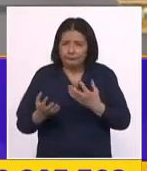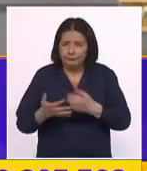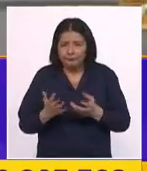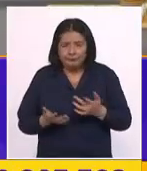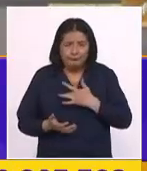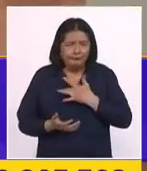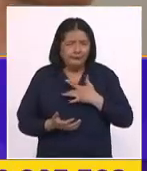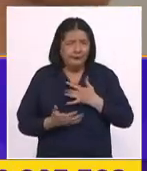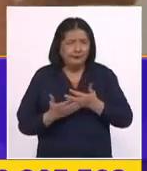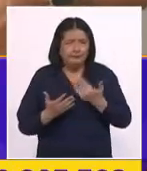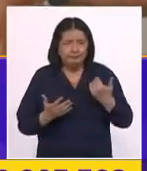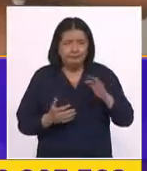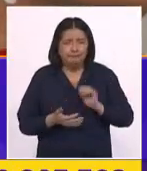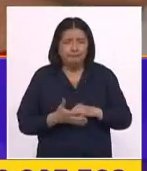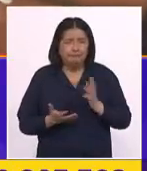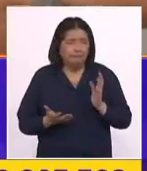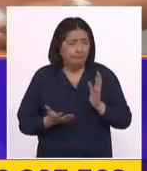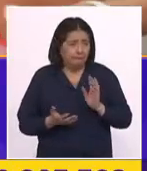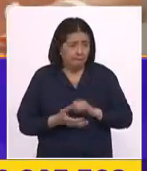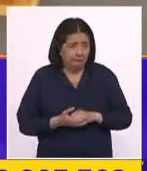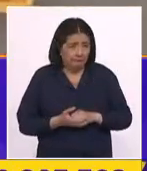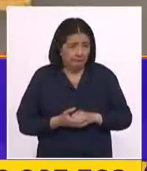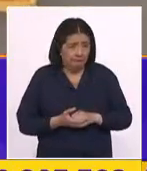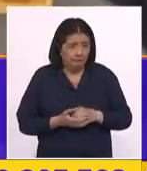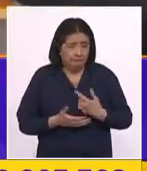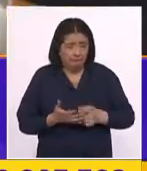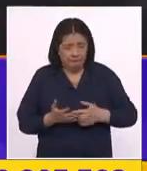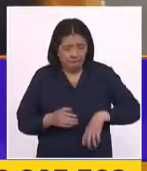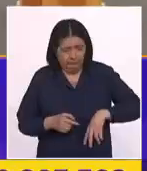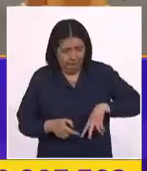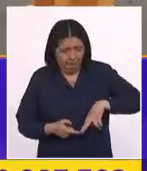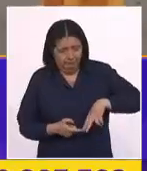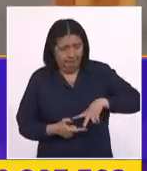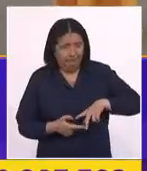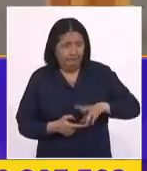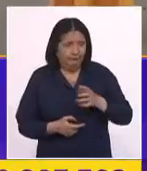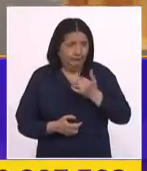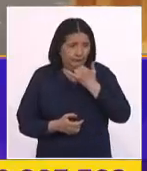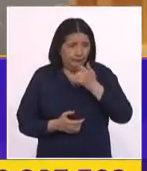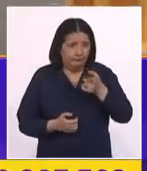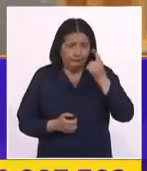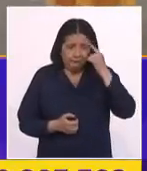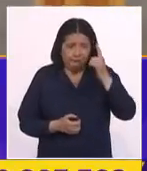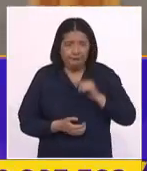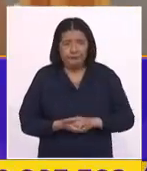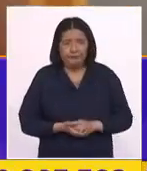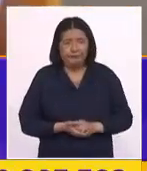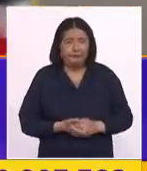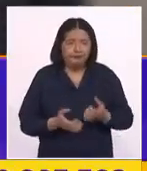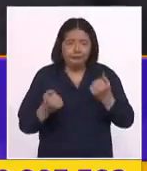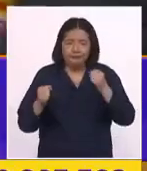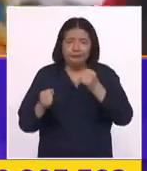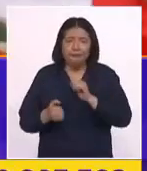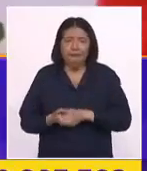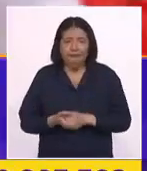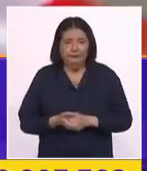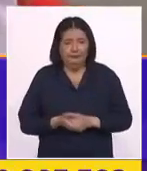te sentías antes que te molestaban, de hecho, los cuádriceps, Kimberly? ¿Era algo que pasaba por tu cabeza? Y para el